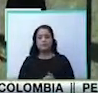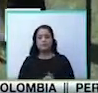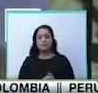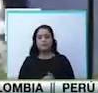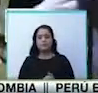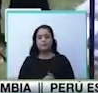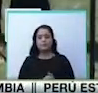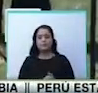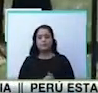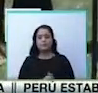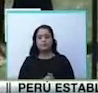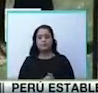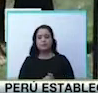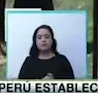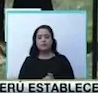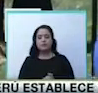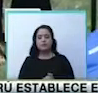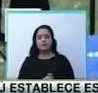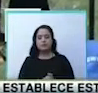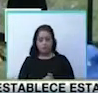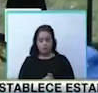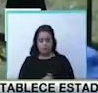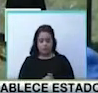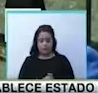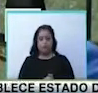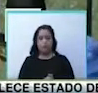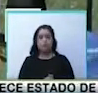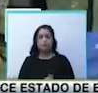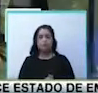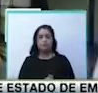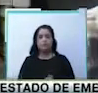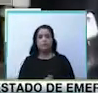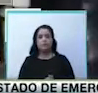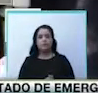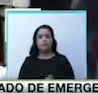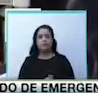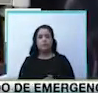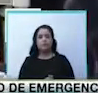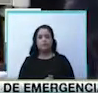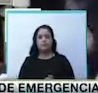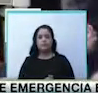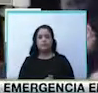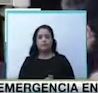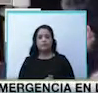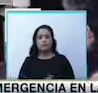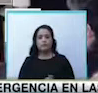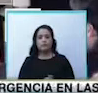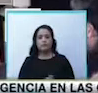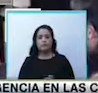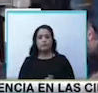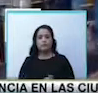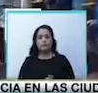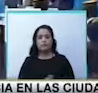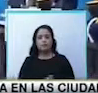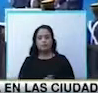del país, la de la capital de la República y también de la capital industrial de la República, que es San Pedro Sula, bueno, Tegucigalpa y San Pedro Sula,